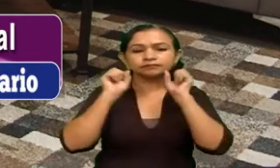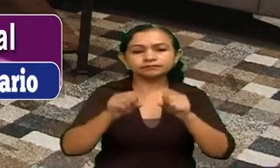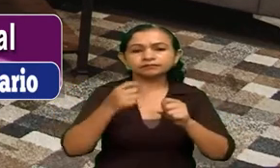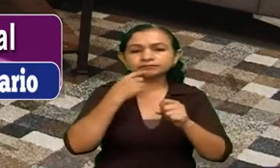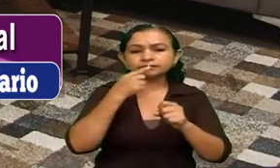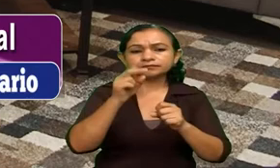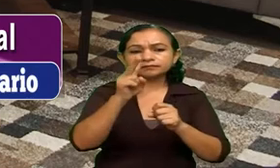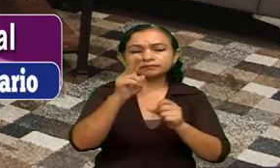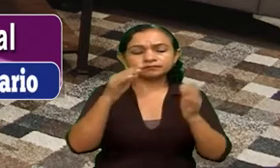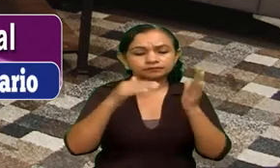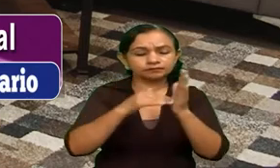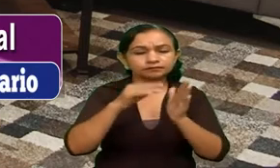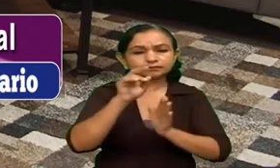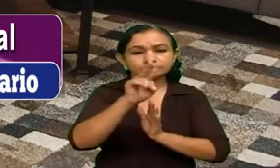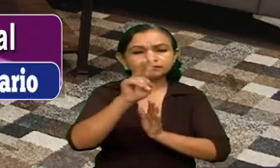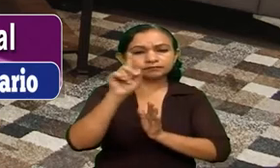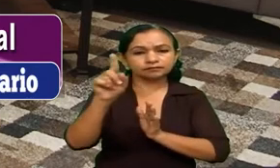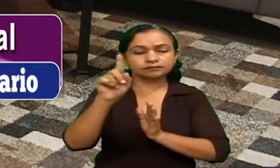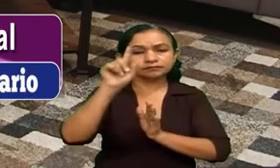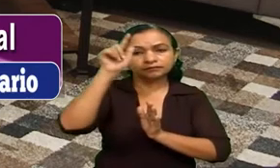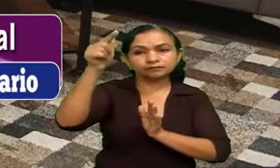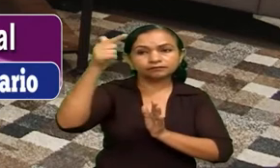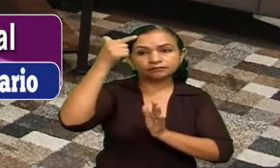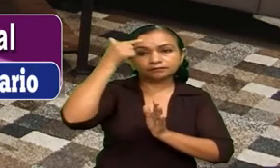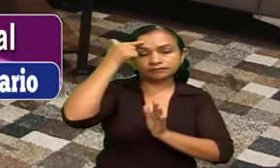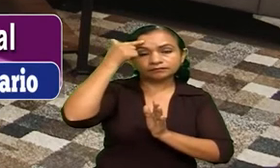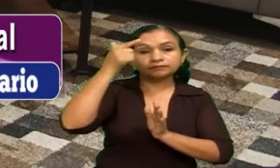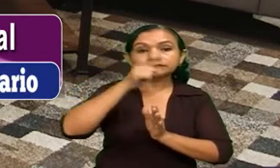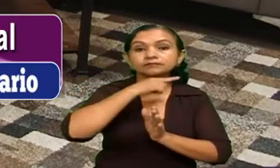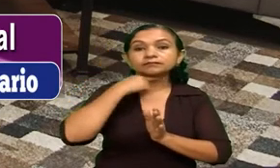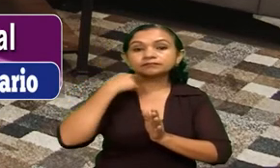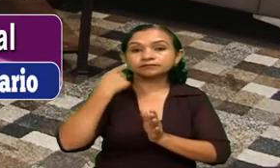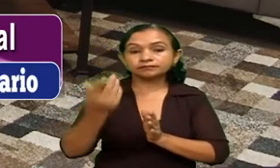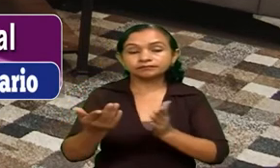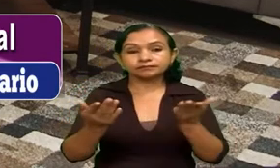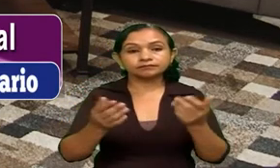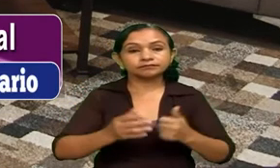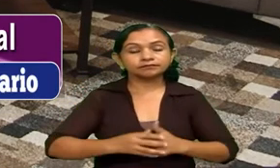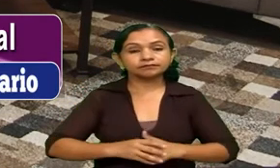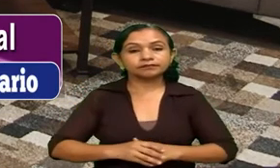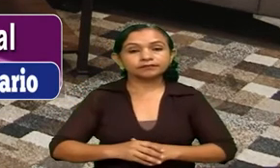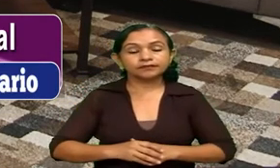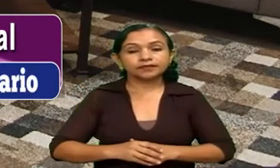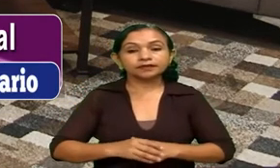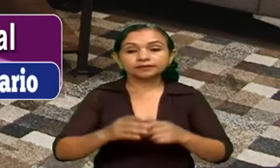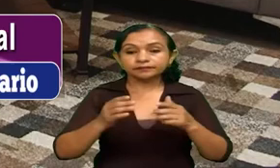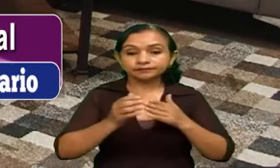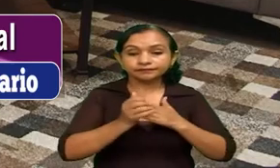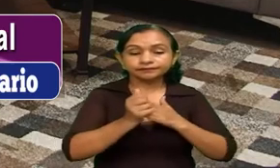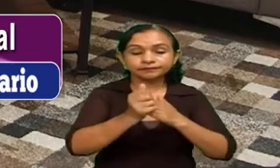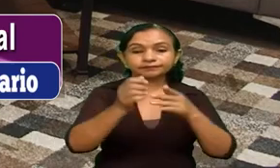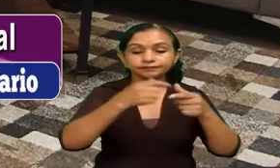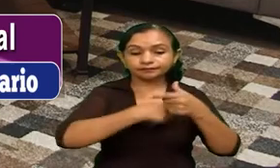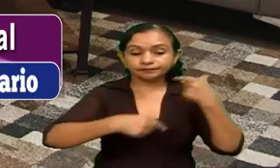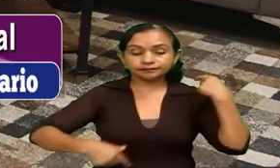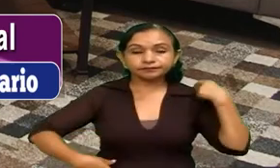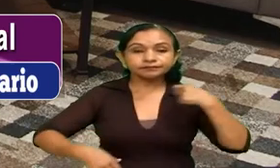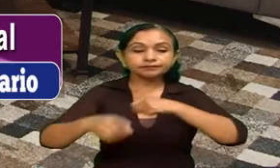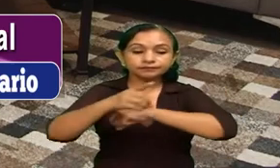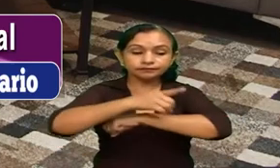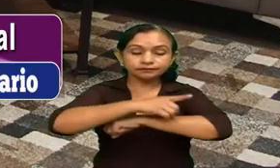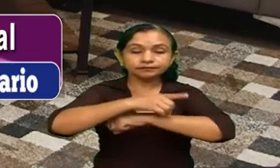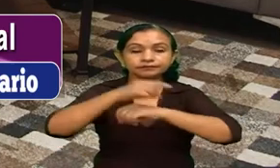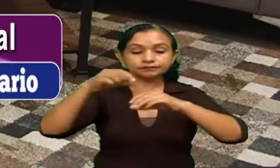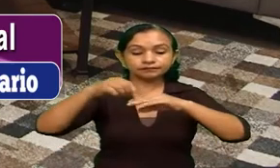al 2021 nuestro gobierno, ¿verdad? Bajo la dirección de nuestro presidente, el comandante Daniel y la